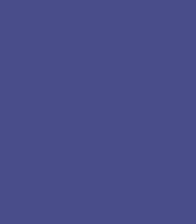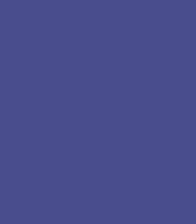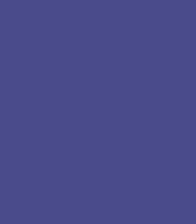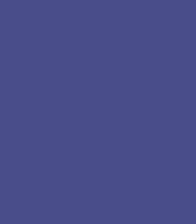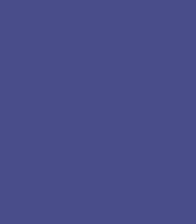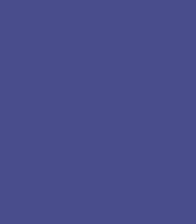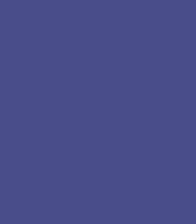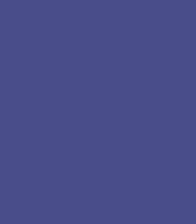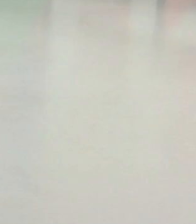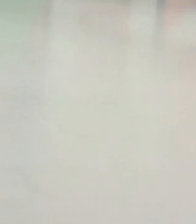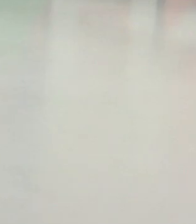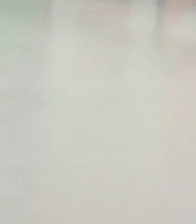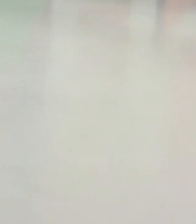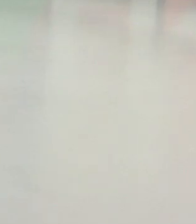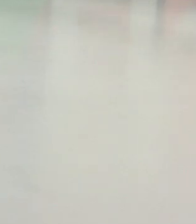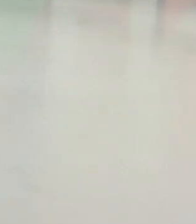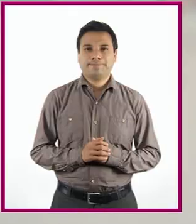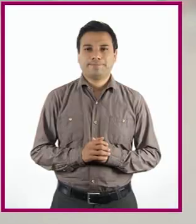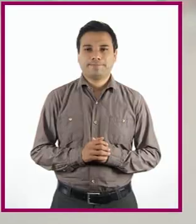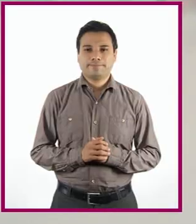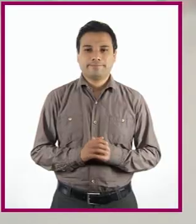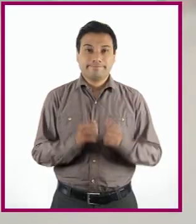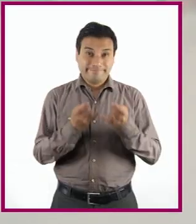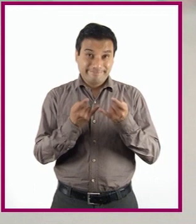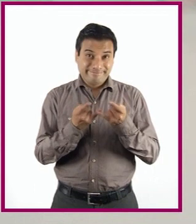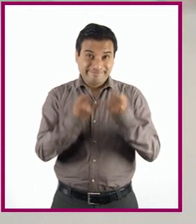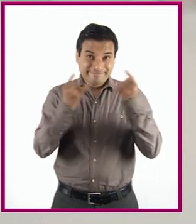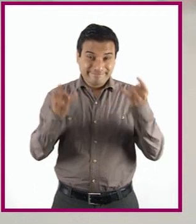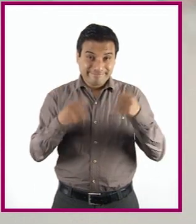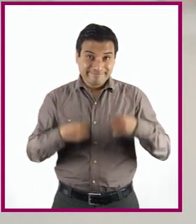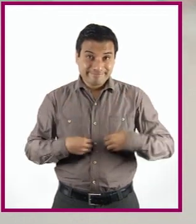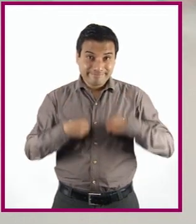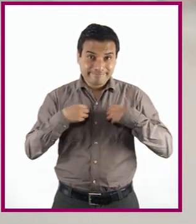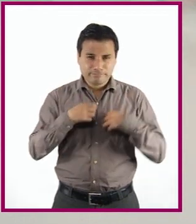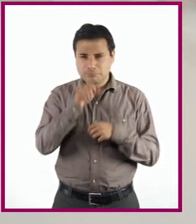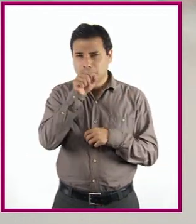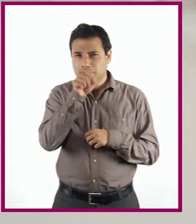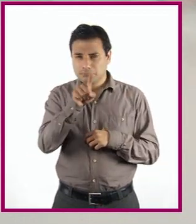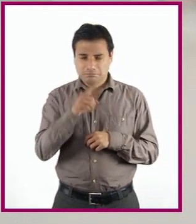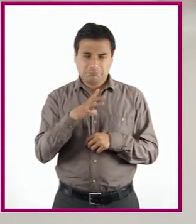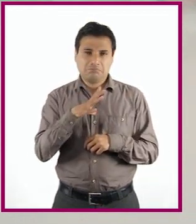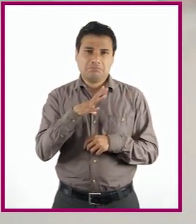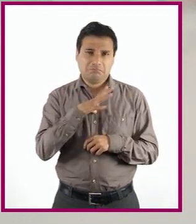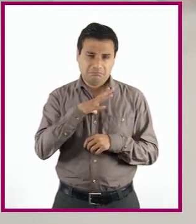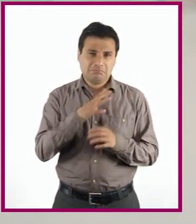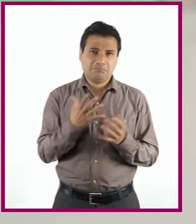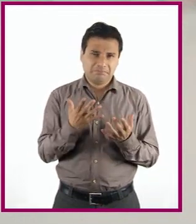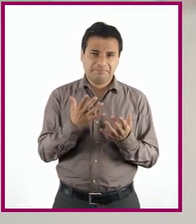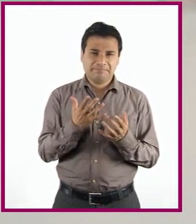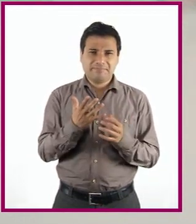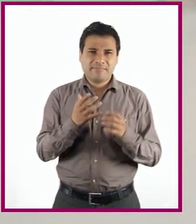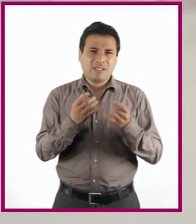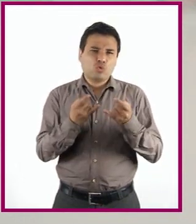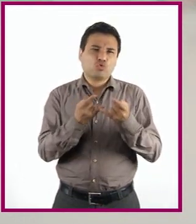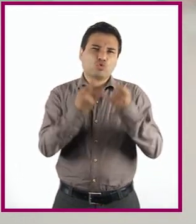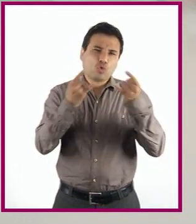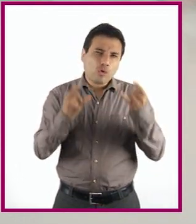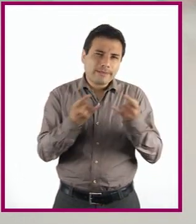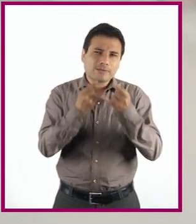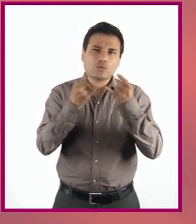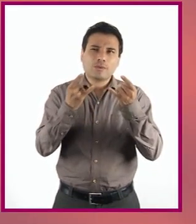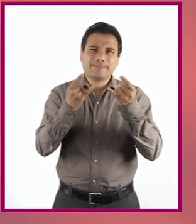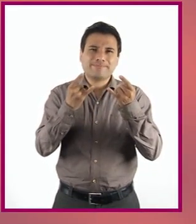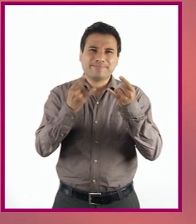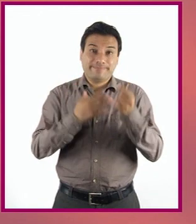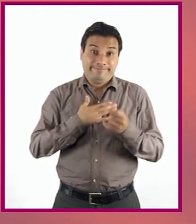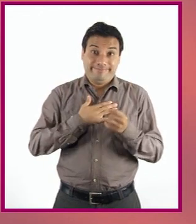Hawking. En las autobiografías también se incluyen aspectos que tienen que ver con acciones o acontecimientos paralelos a